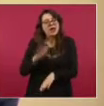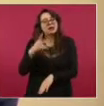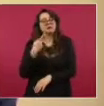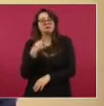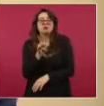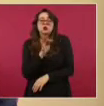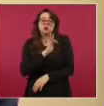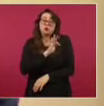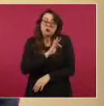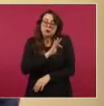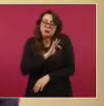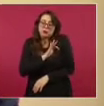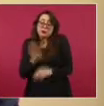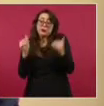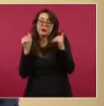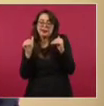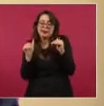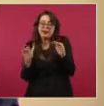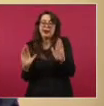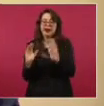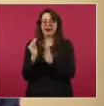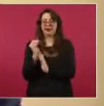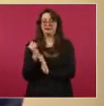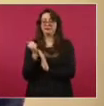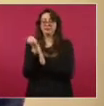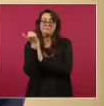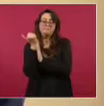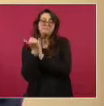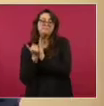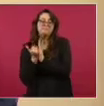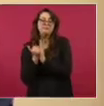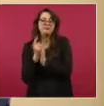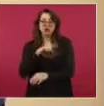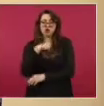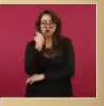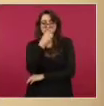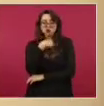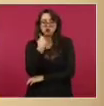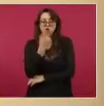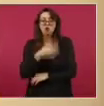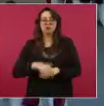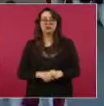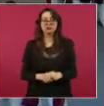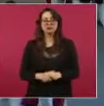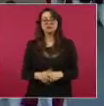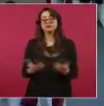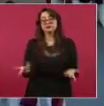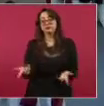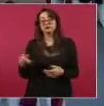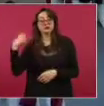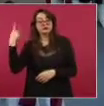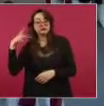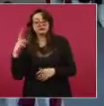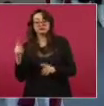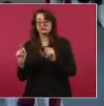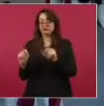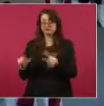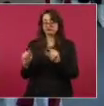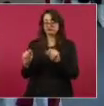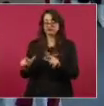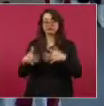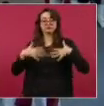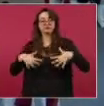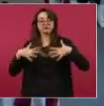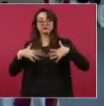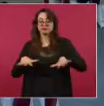Indiferentes al descontento de sus trabajadores, los empresarios textileros de Puebla y Tlaxcala constituyen